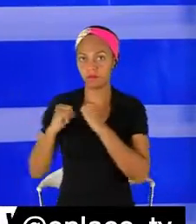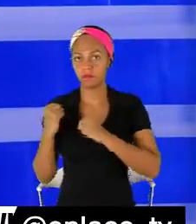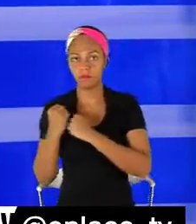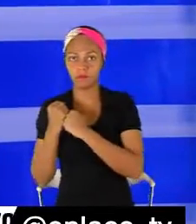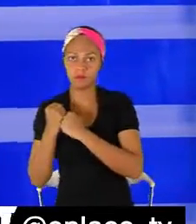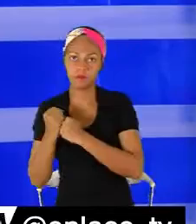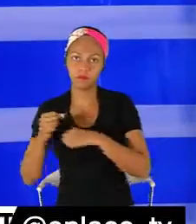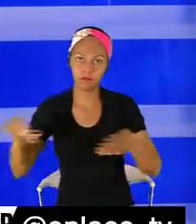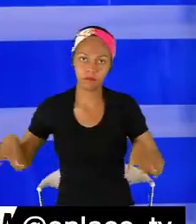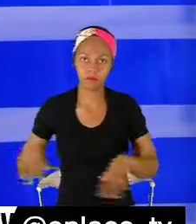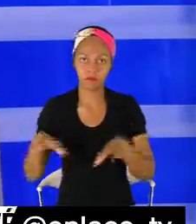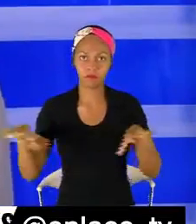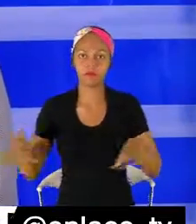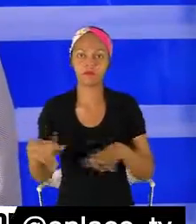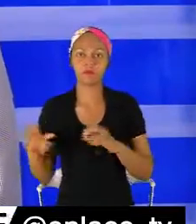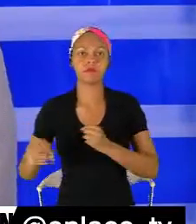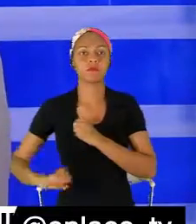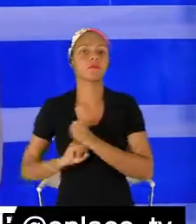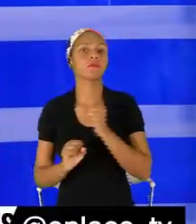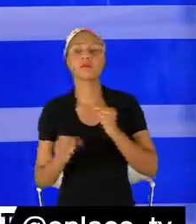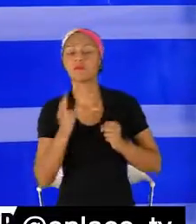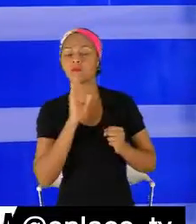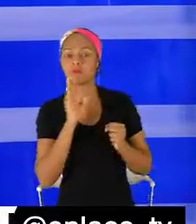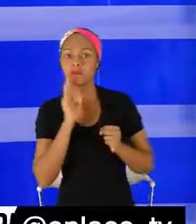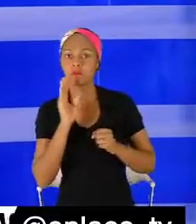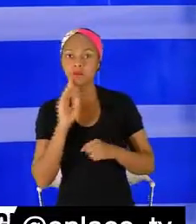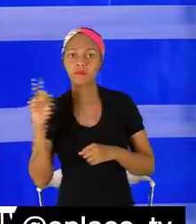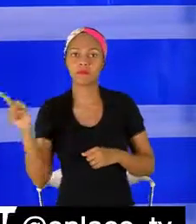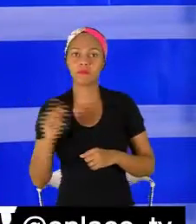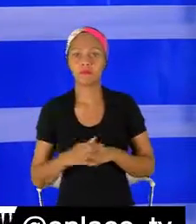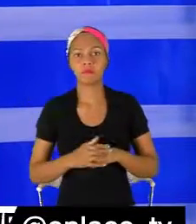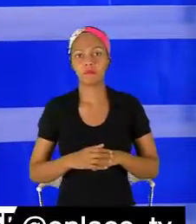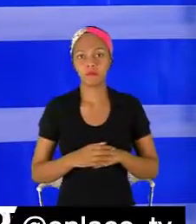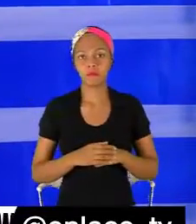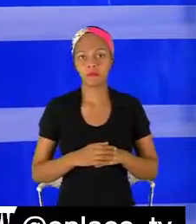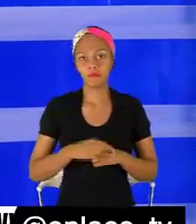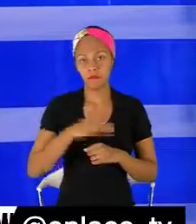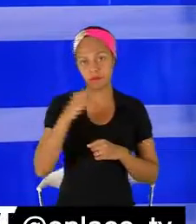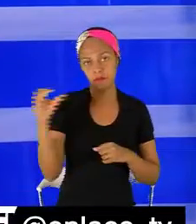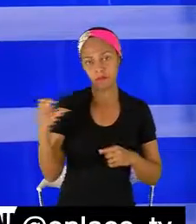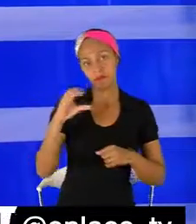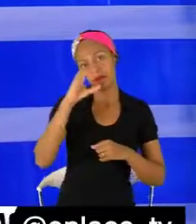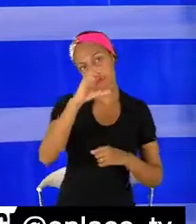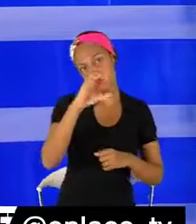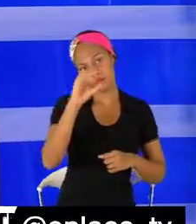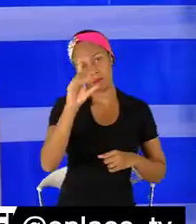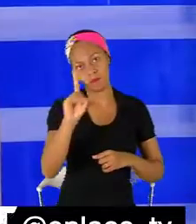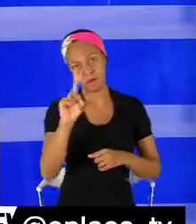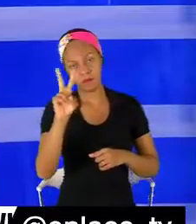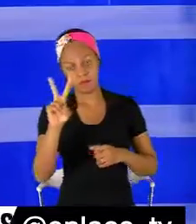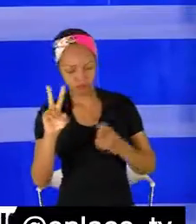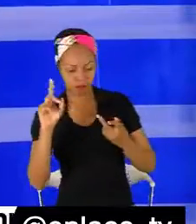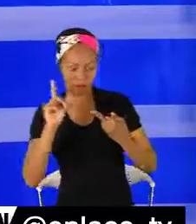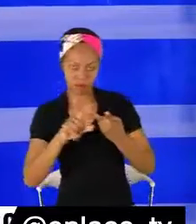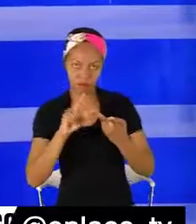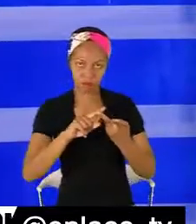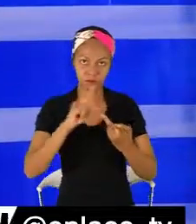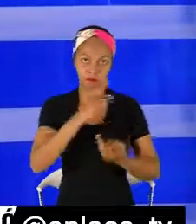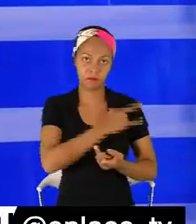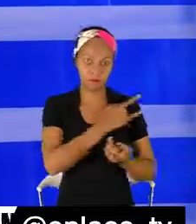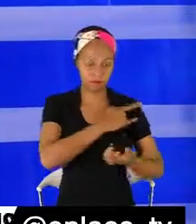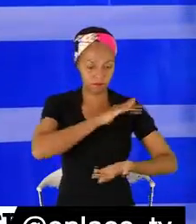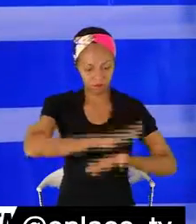y con la colaboración del Centro de Convivencia Ciudadana, la Universidad de La Paz y la